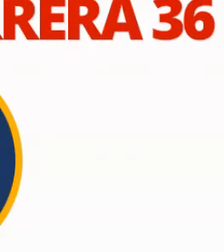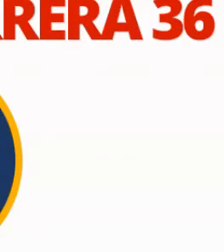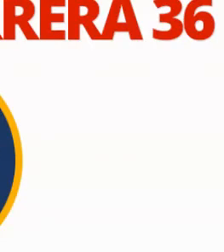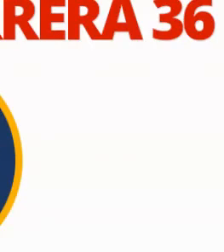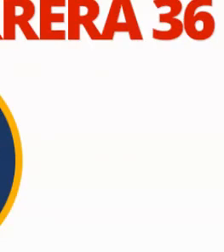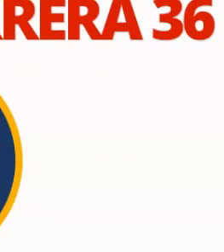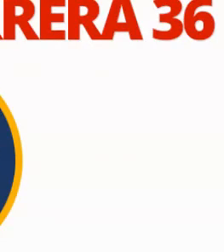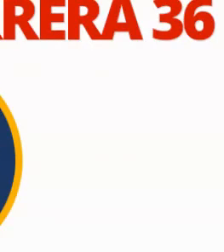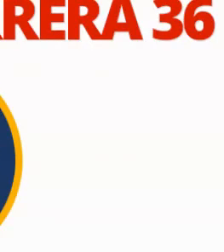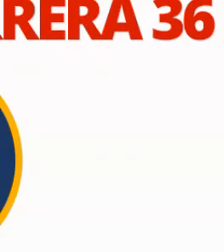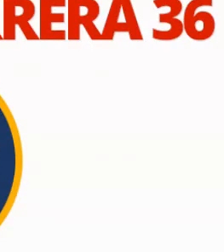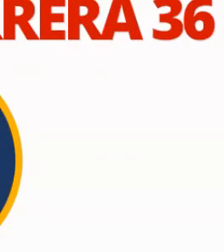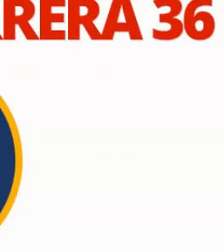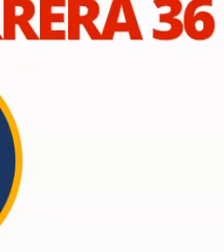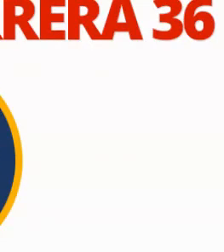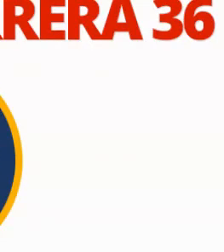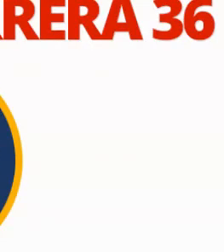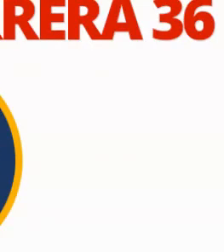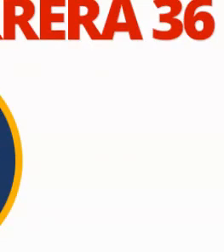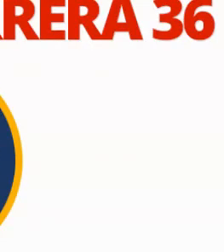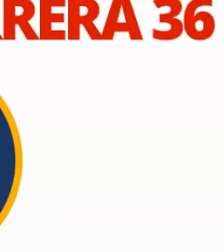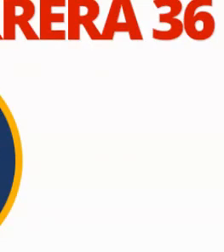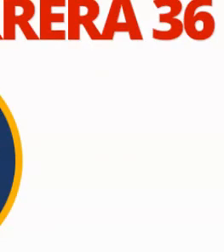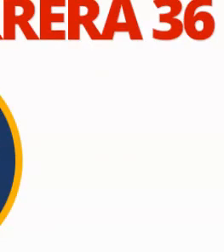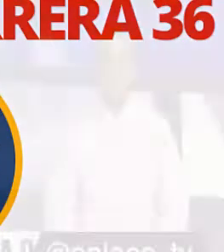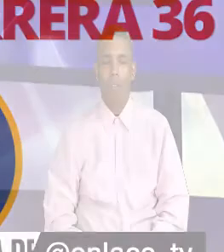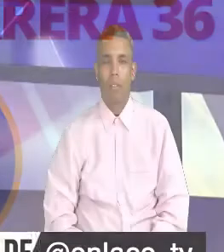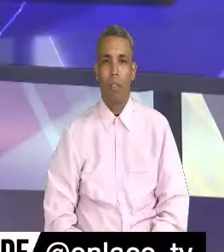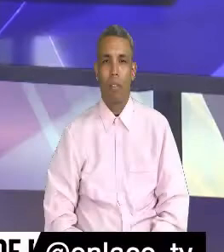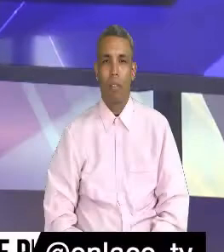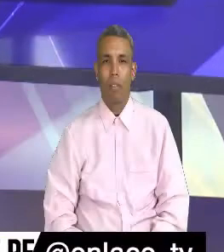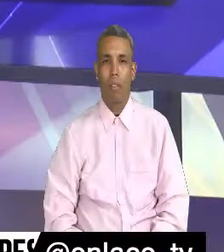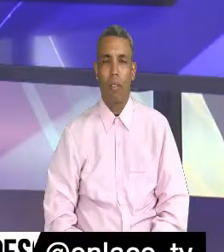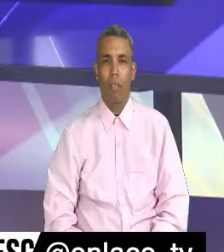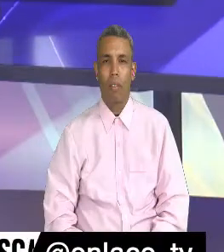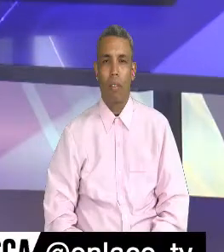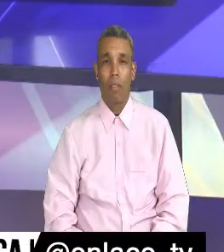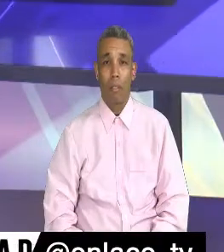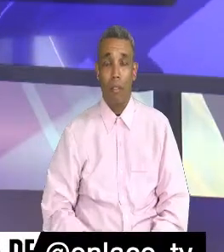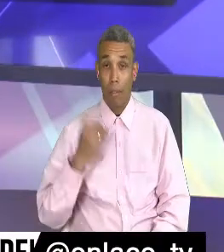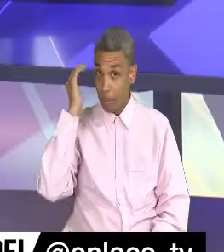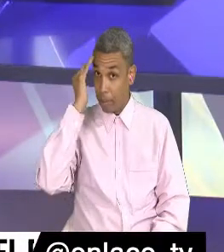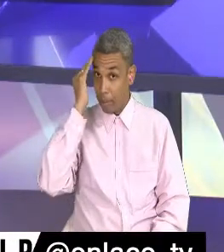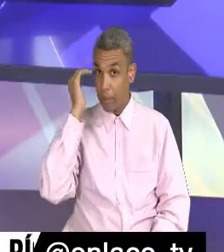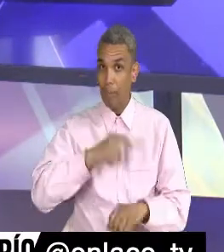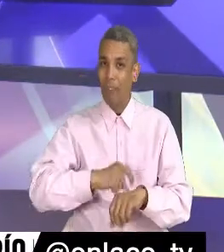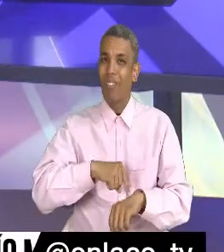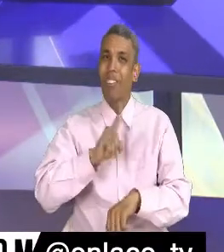tu Vida, ahora también en su nueva sede en la avenida 36. No olvide nuestra próxima